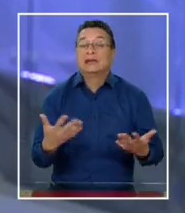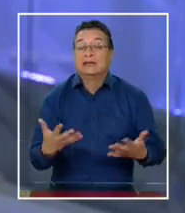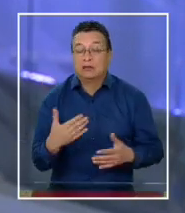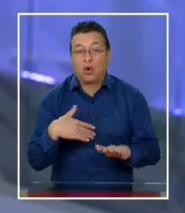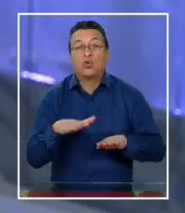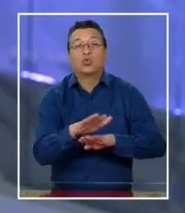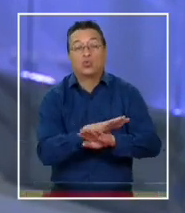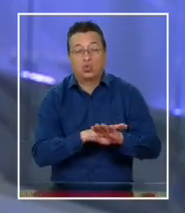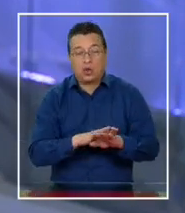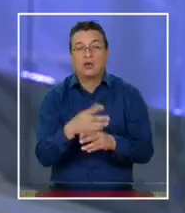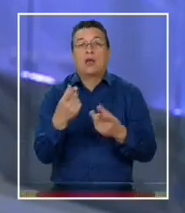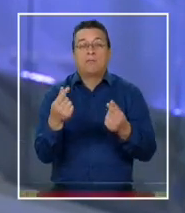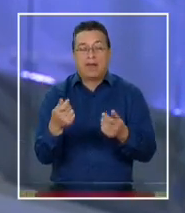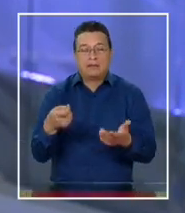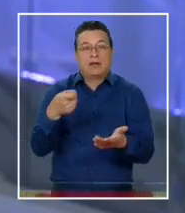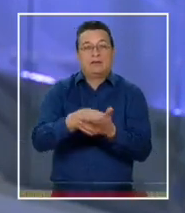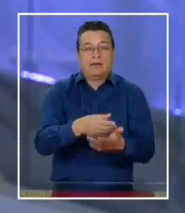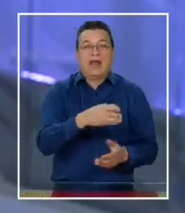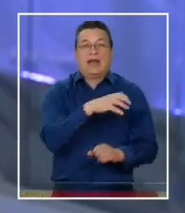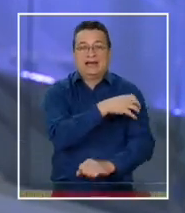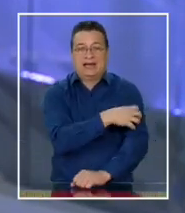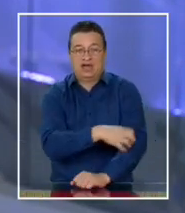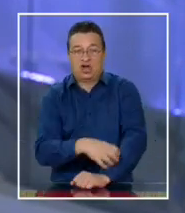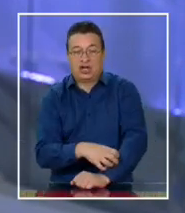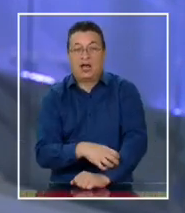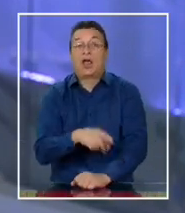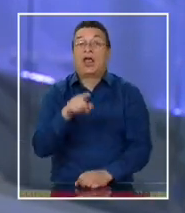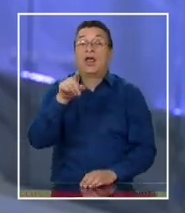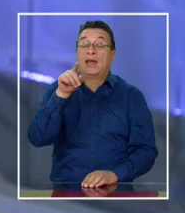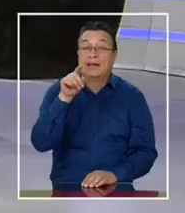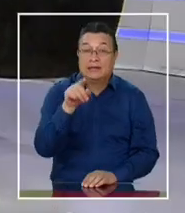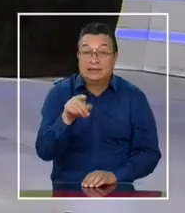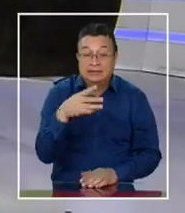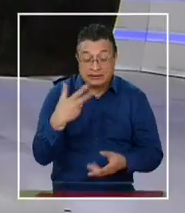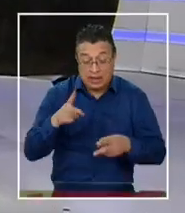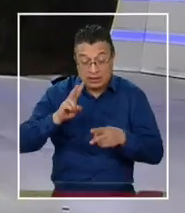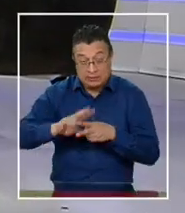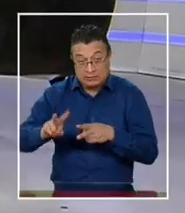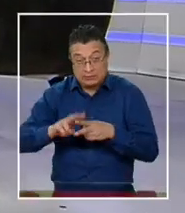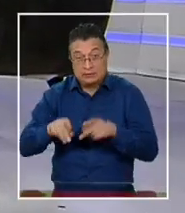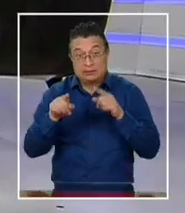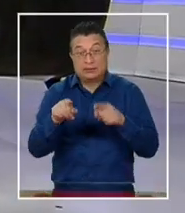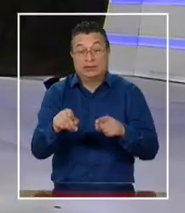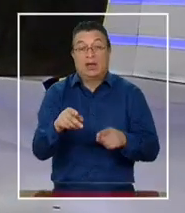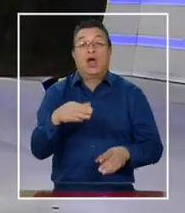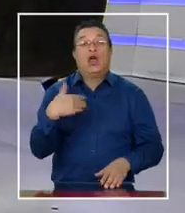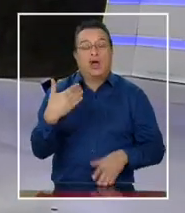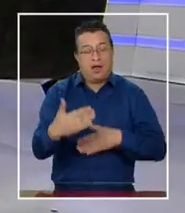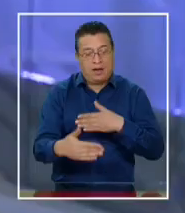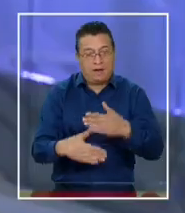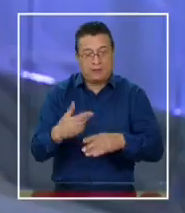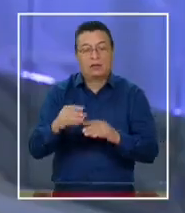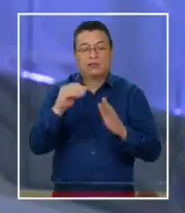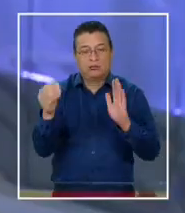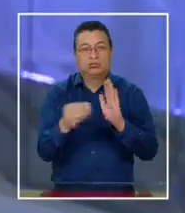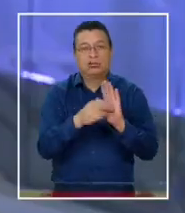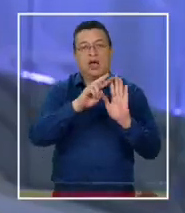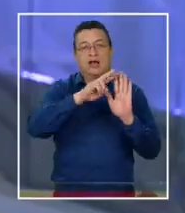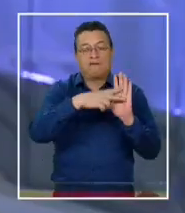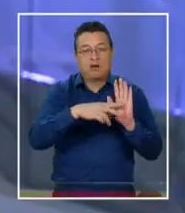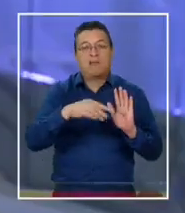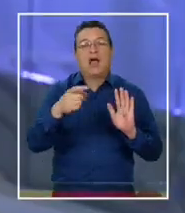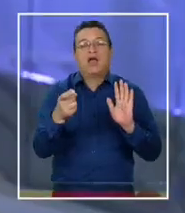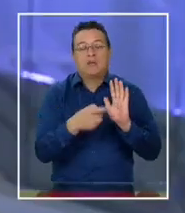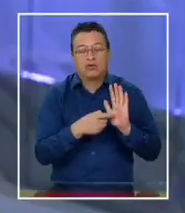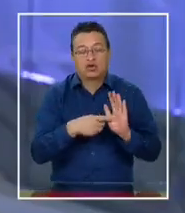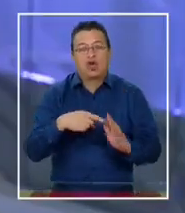de cuidados y de Platas para las regiones mientras se hace esto Vamos a ponerle toda la energía avanzar con la parte de la Reforma tributaria que está en el